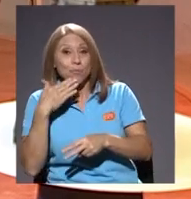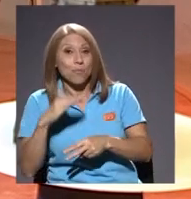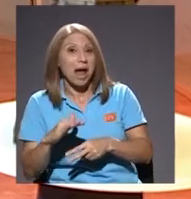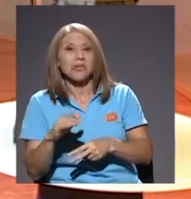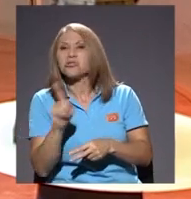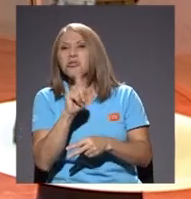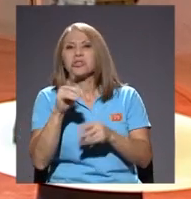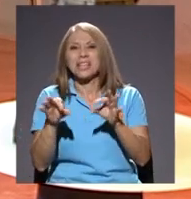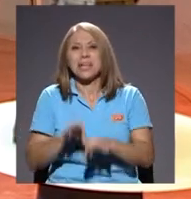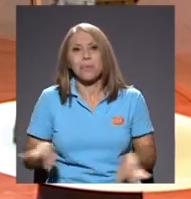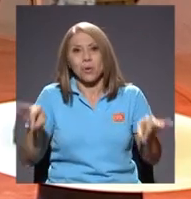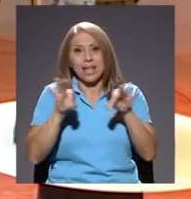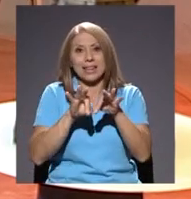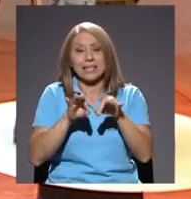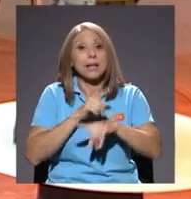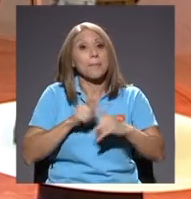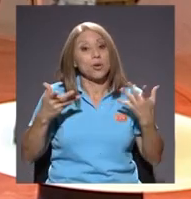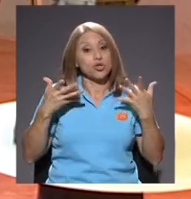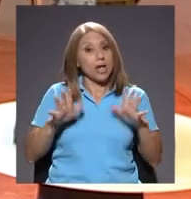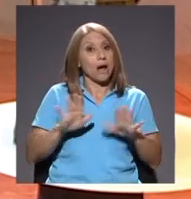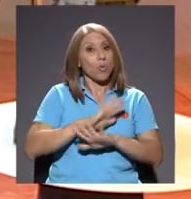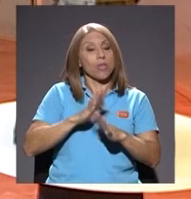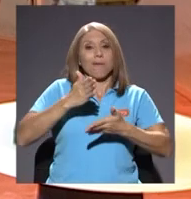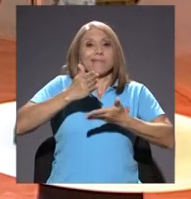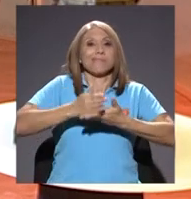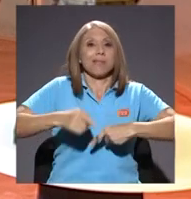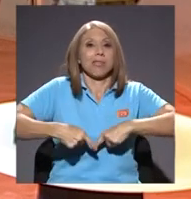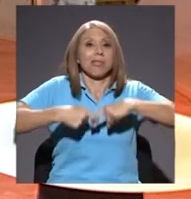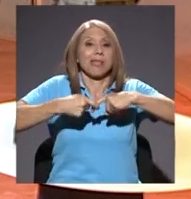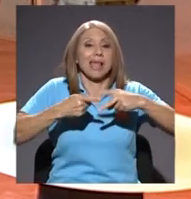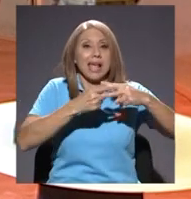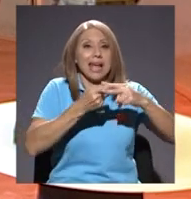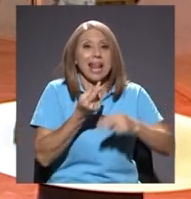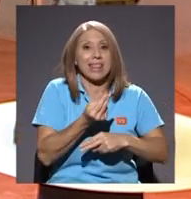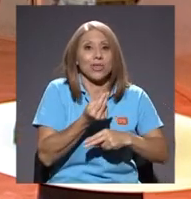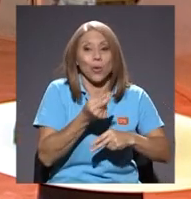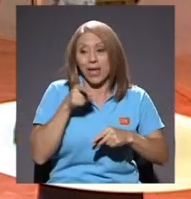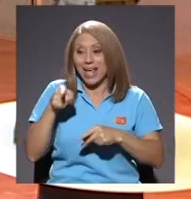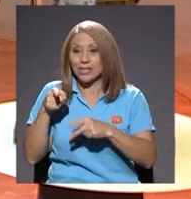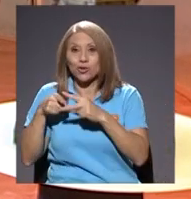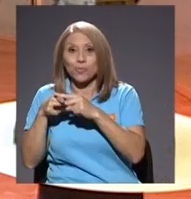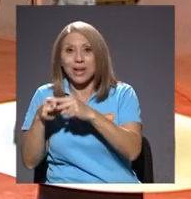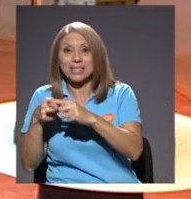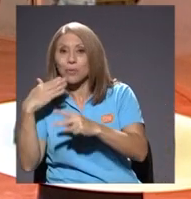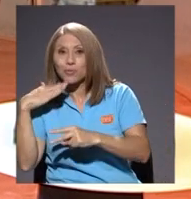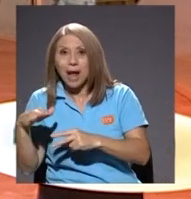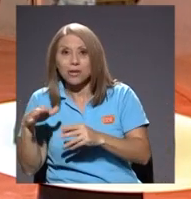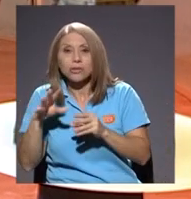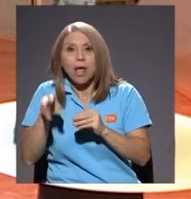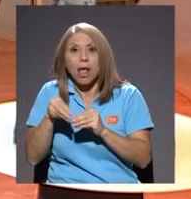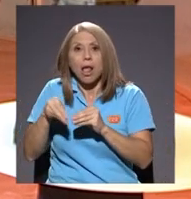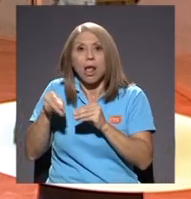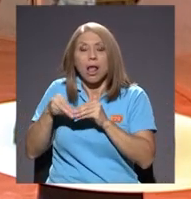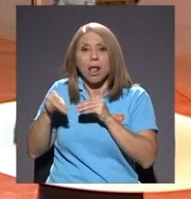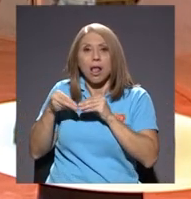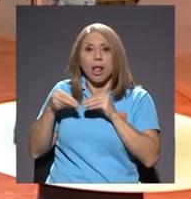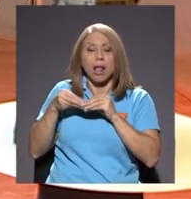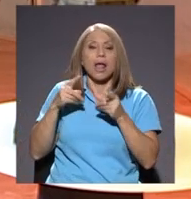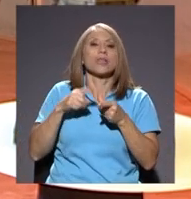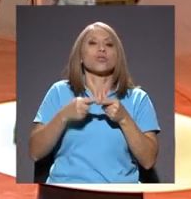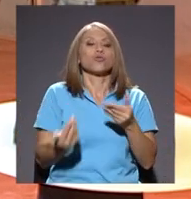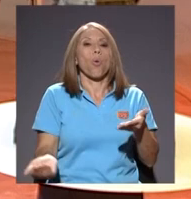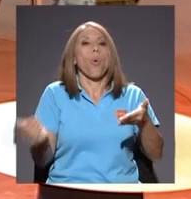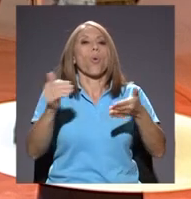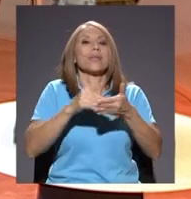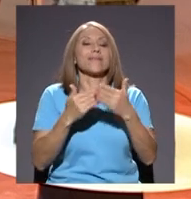este el crédito esos préstamos malos se acumulan y obliga entonces a que lo limitan o también